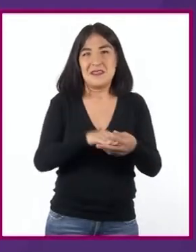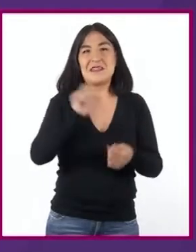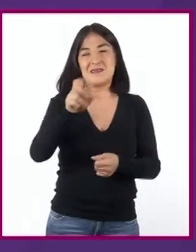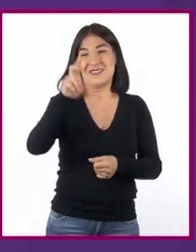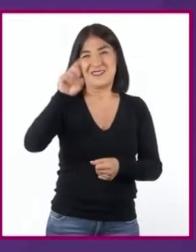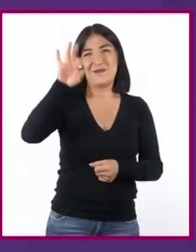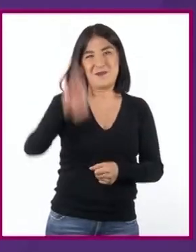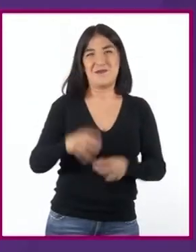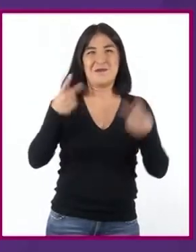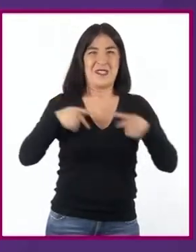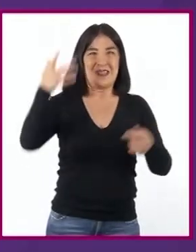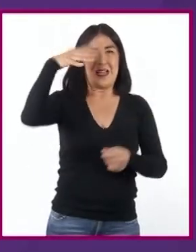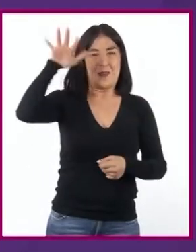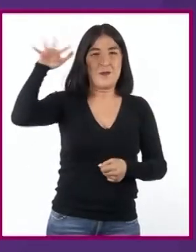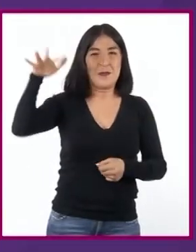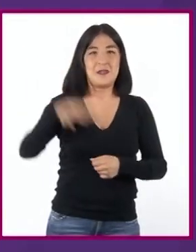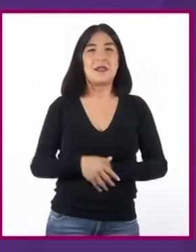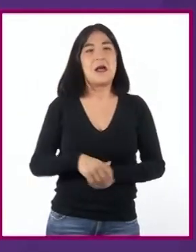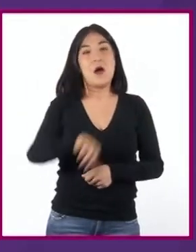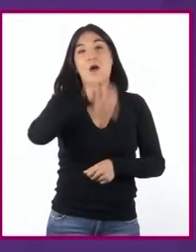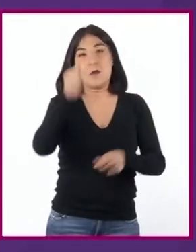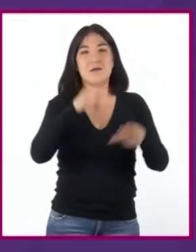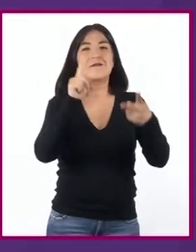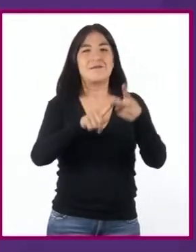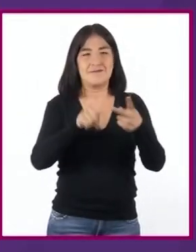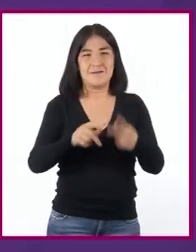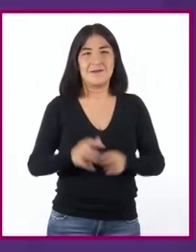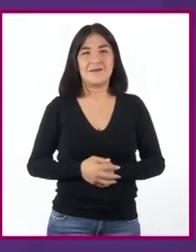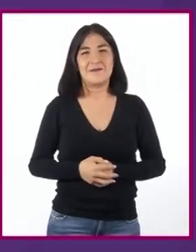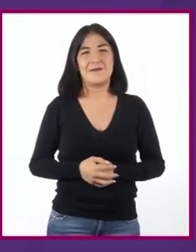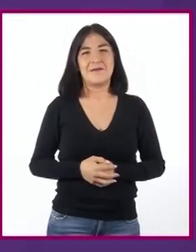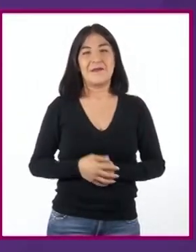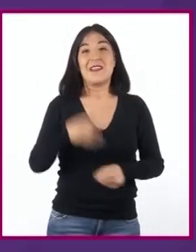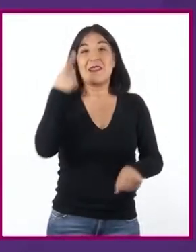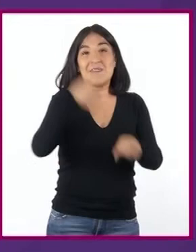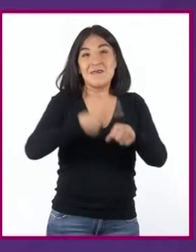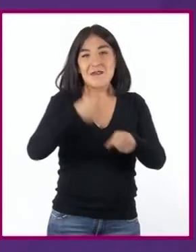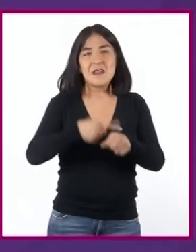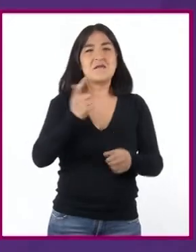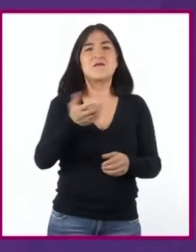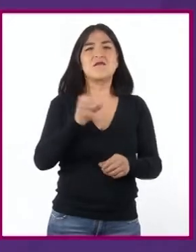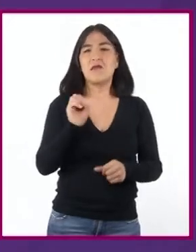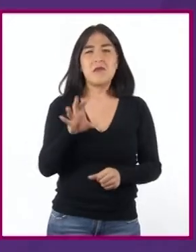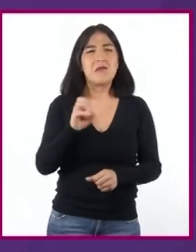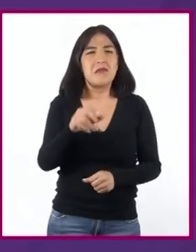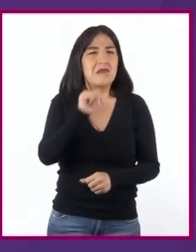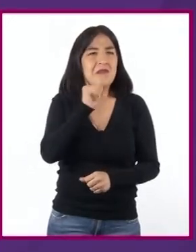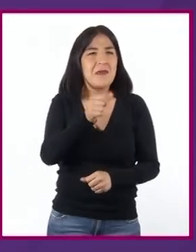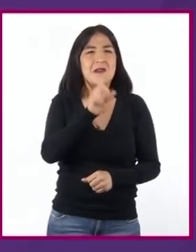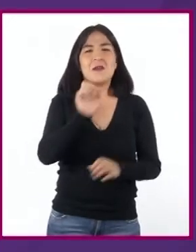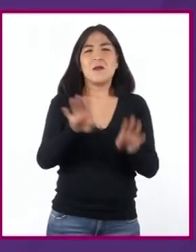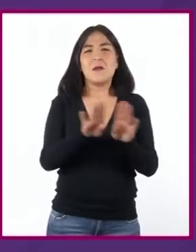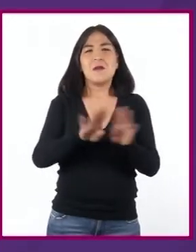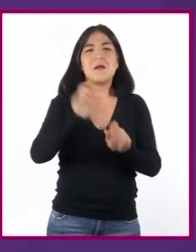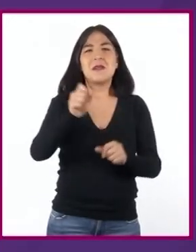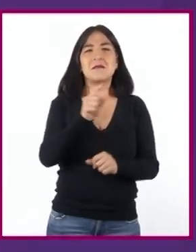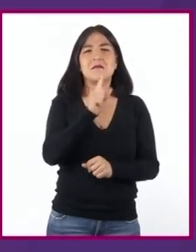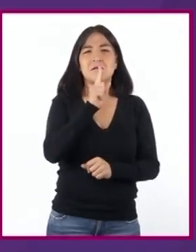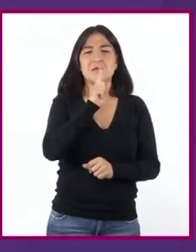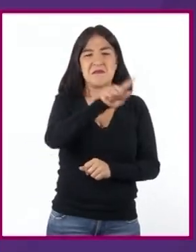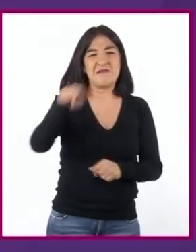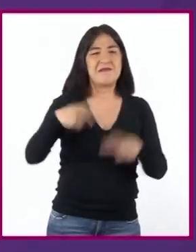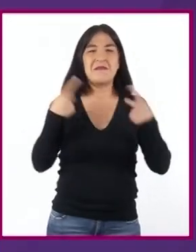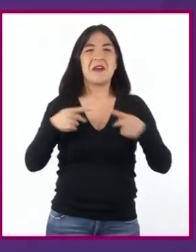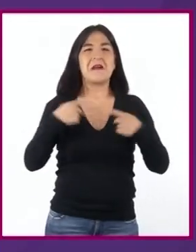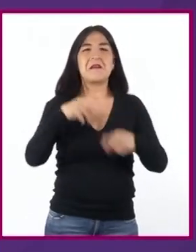de la población adulta. La otra es que es una enfermedad que no duele. Entonces, la gente no tiende a